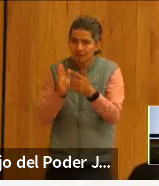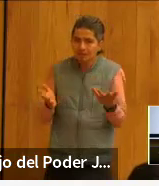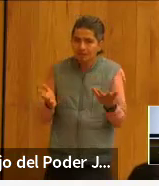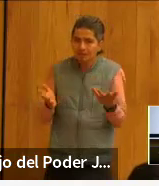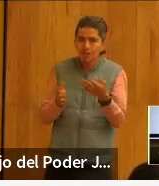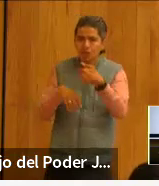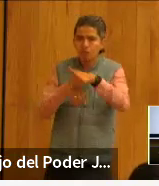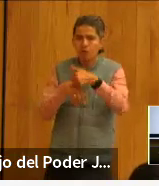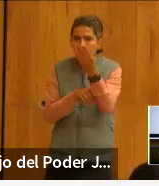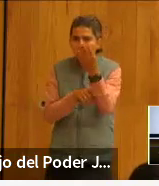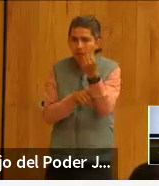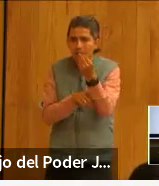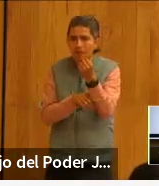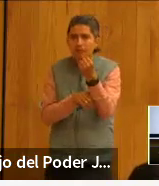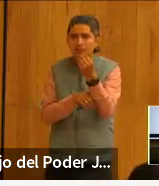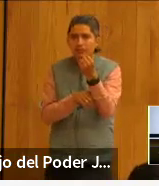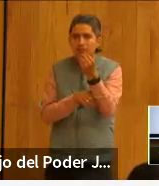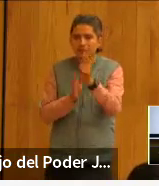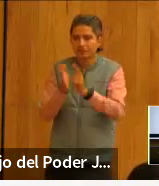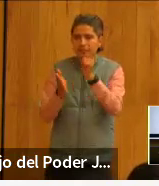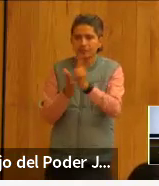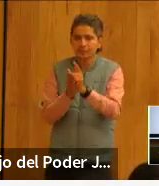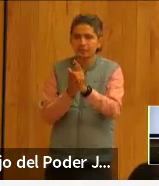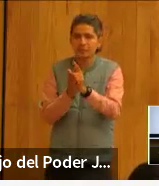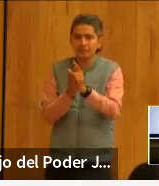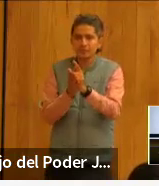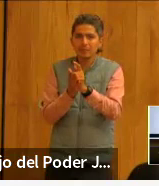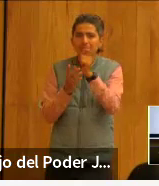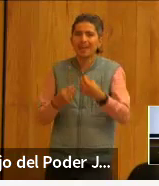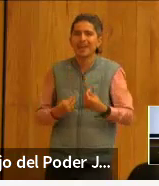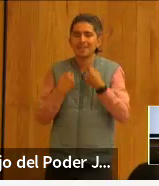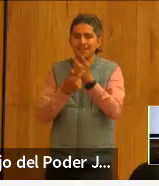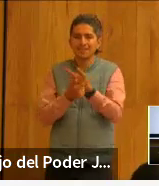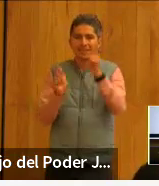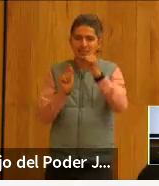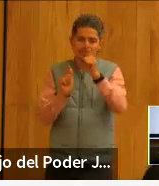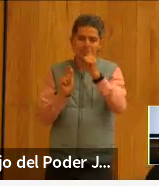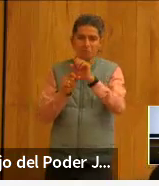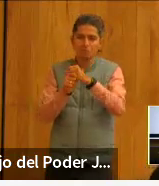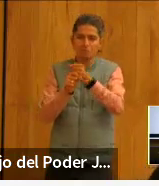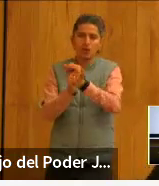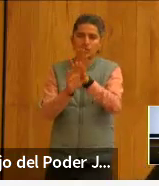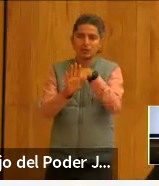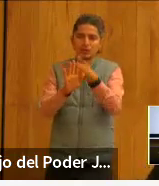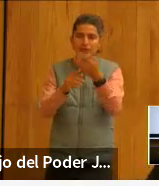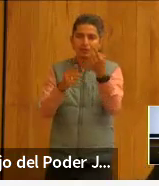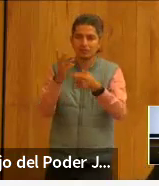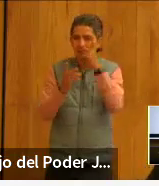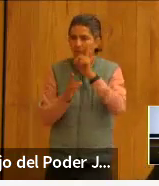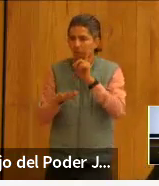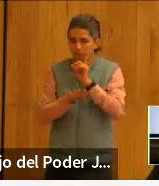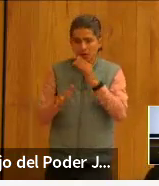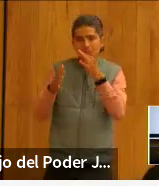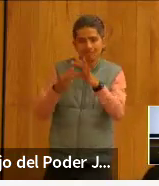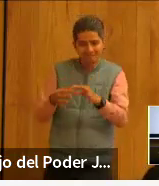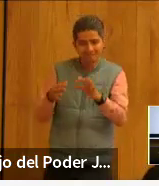del noveno de la ley de la ley por una vida libre de violencia para las mujeres. Consideré que